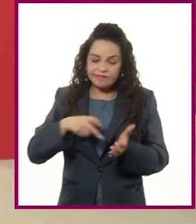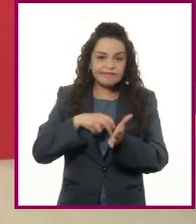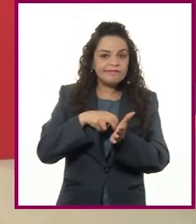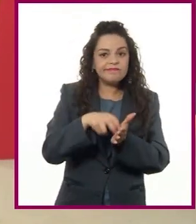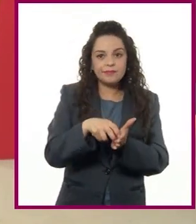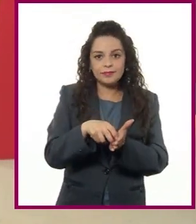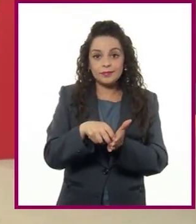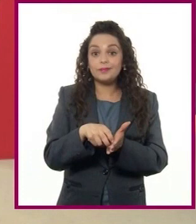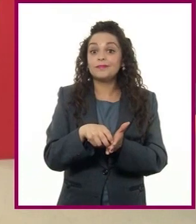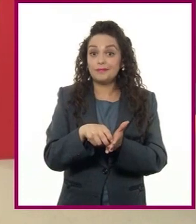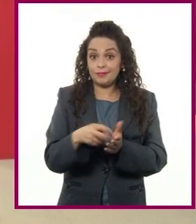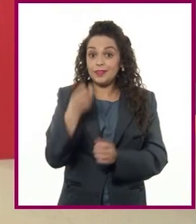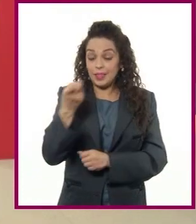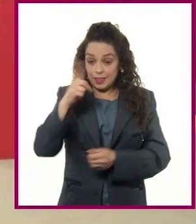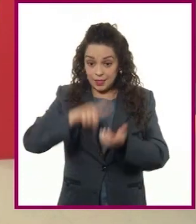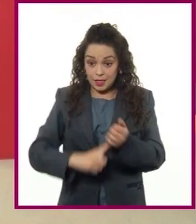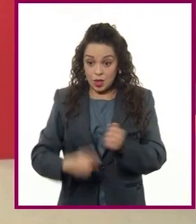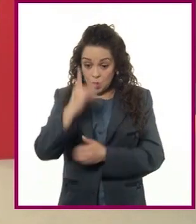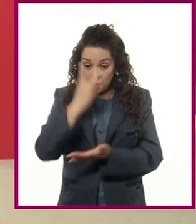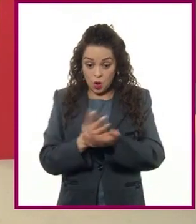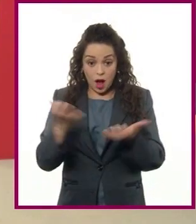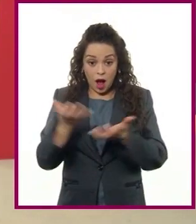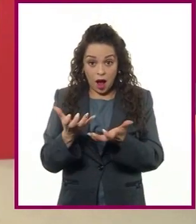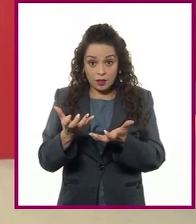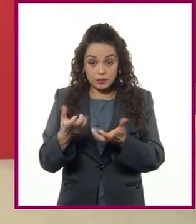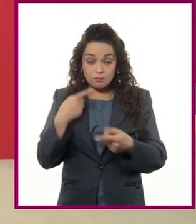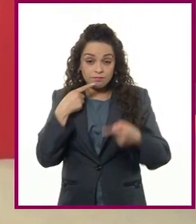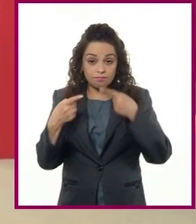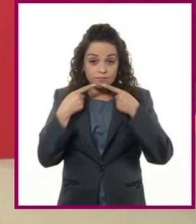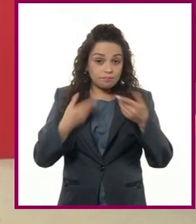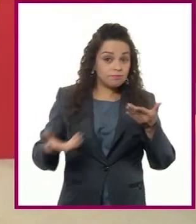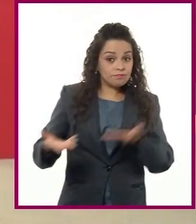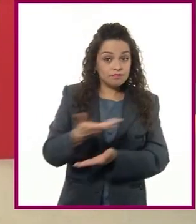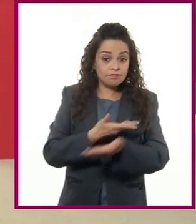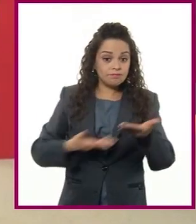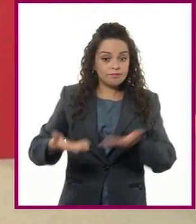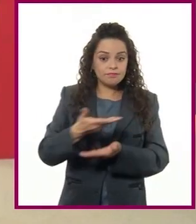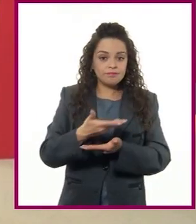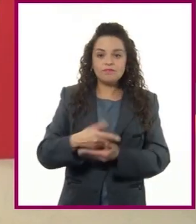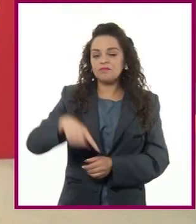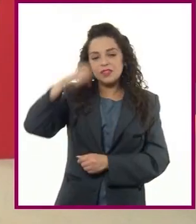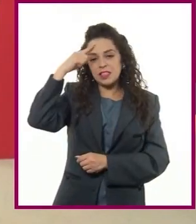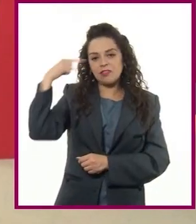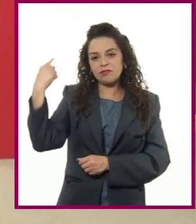los conflictos, se cede fácilmente a los deseos e intereses de los demás.